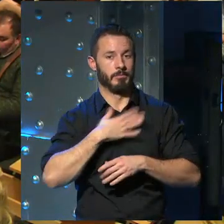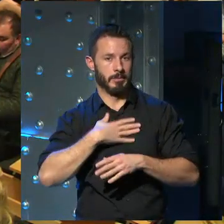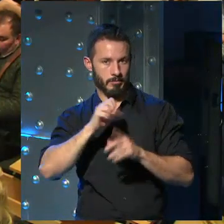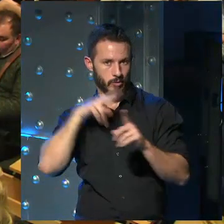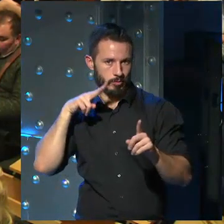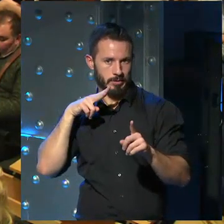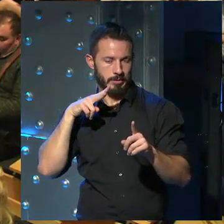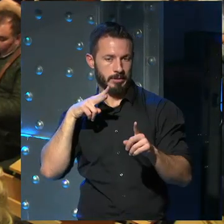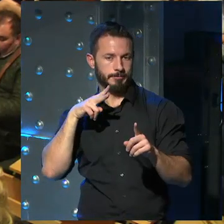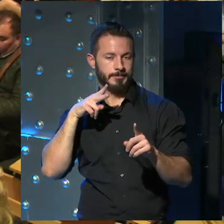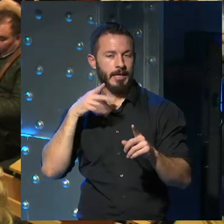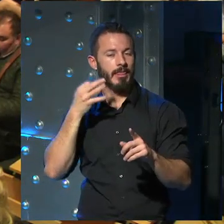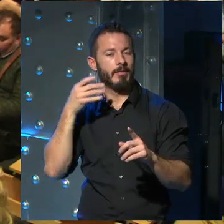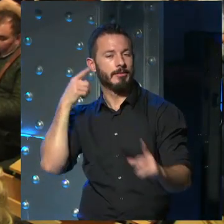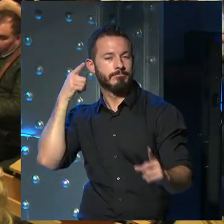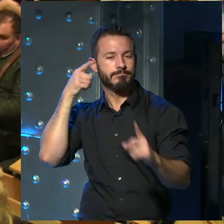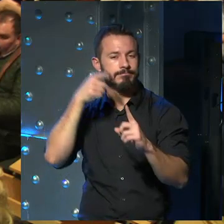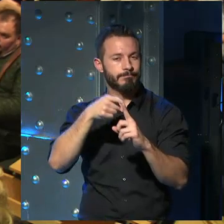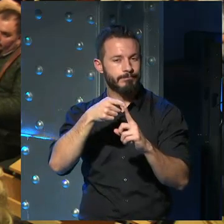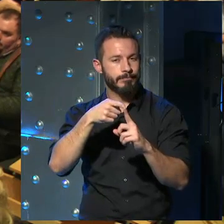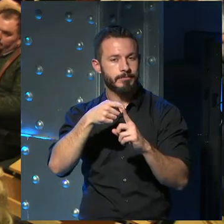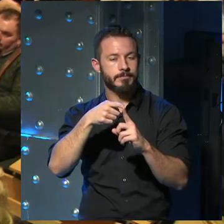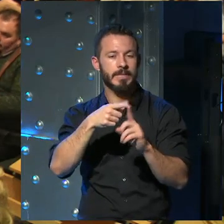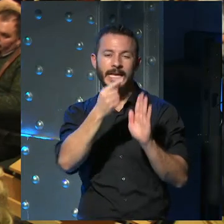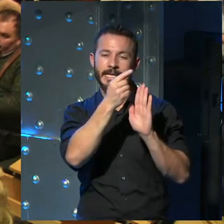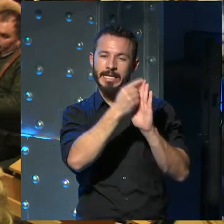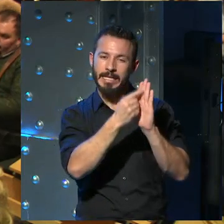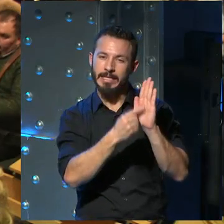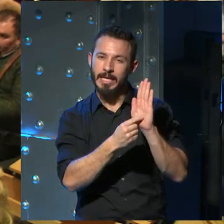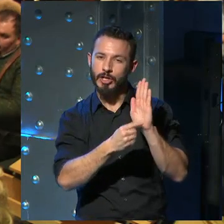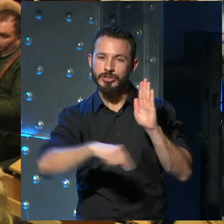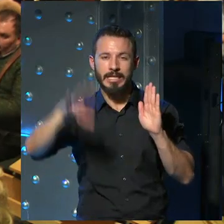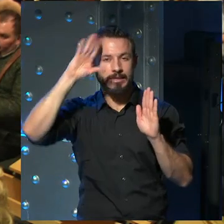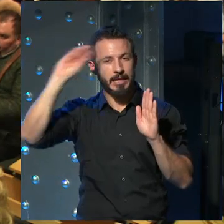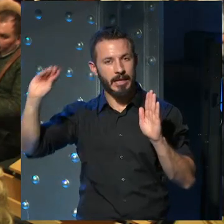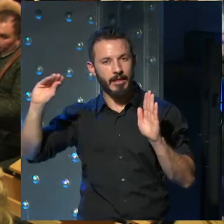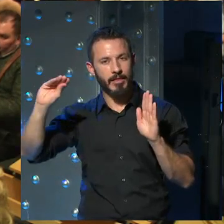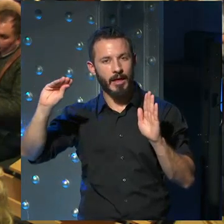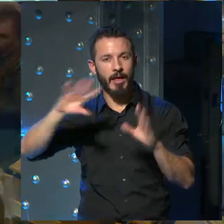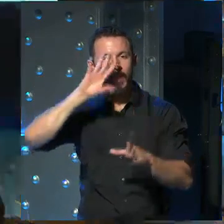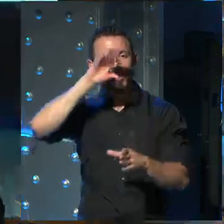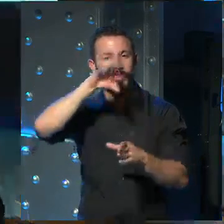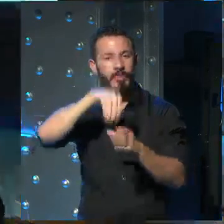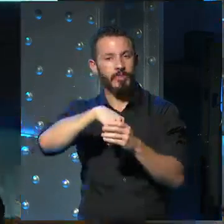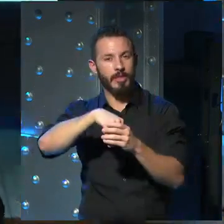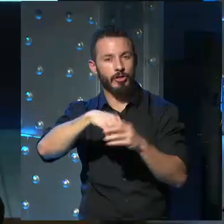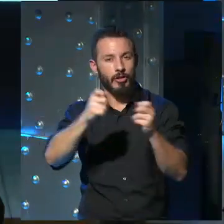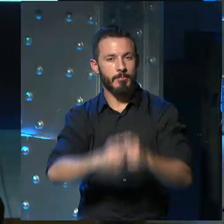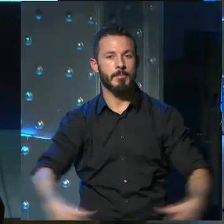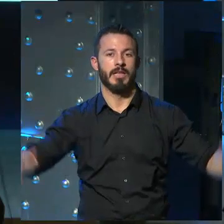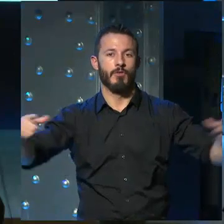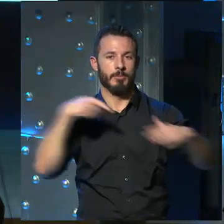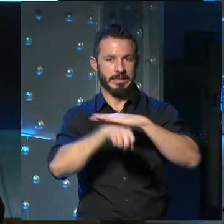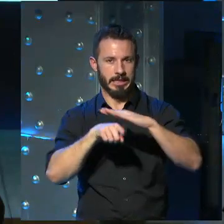de vista, orientados a introducir criterios de inteligencia dentro de lo que son estas grandes plataformas